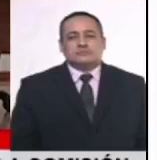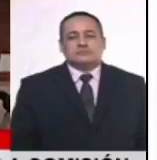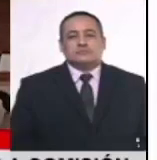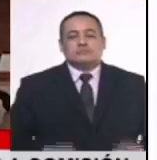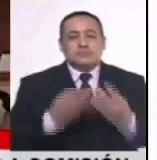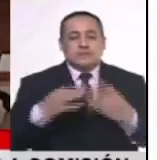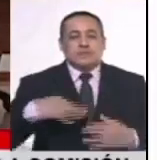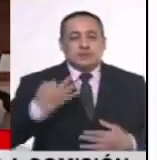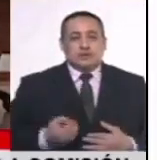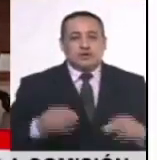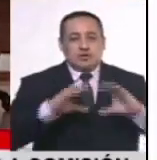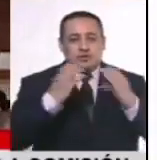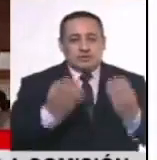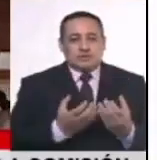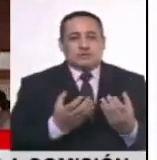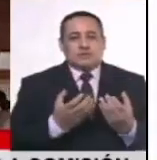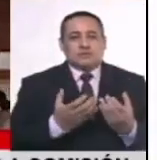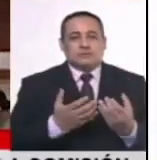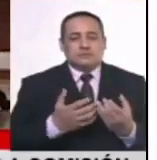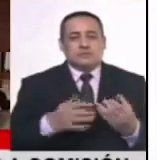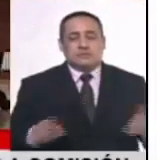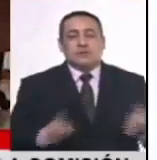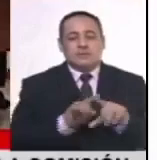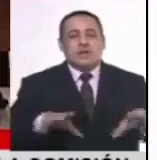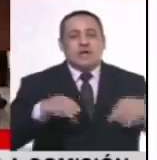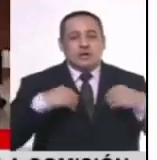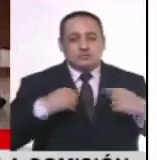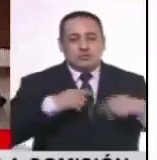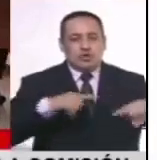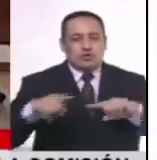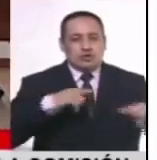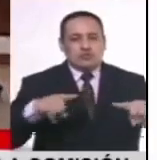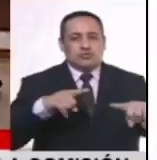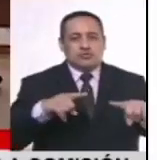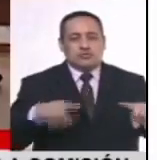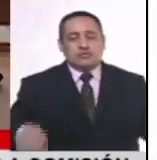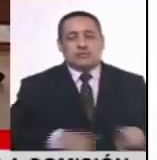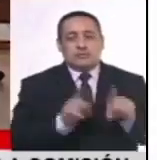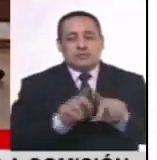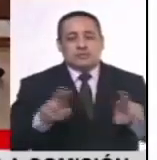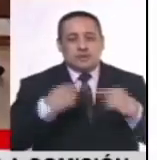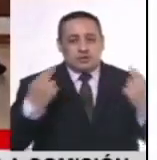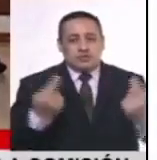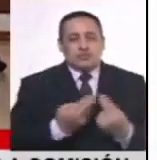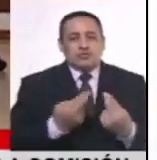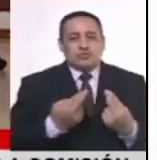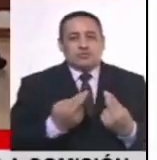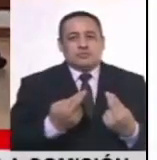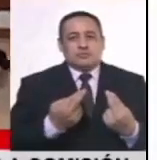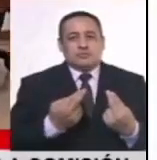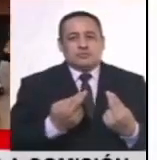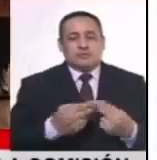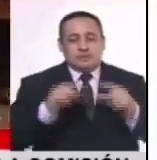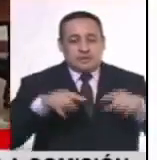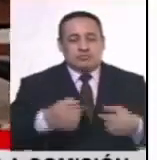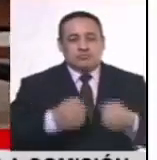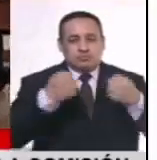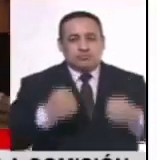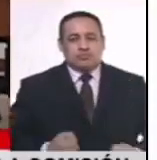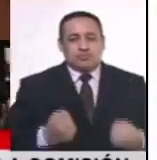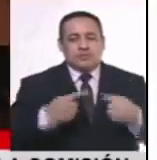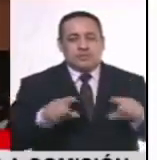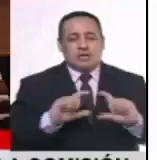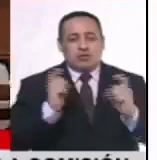Señores congresistas, asumo la conducción de la sesión de instalación de